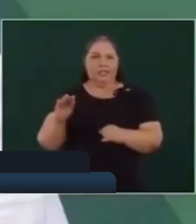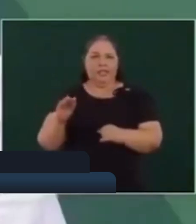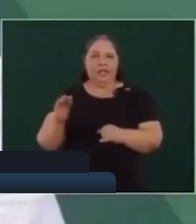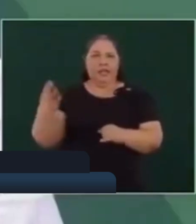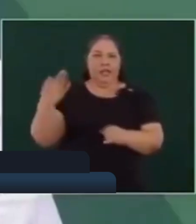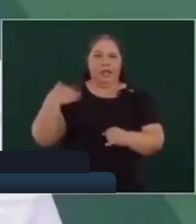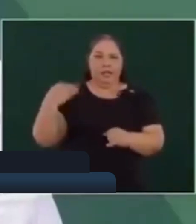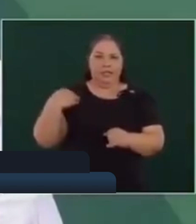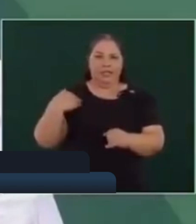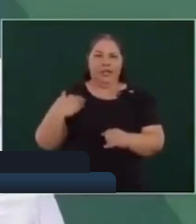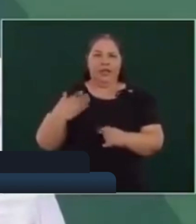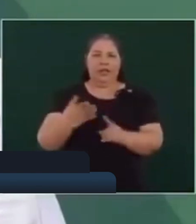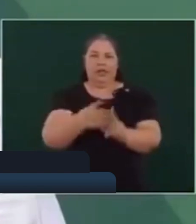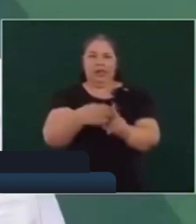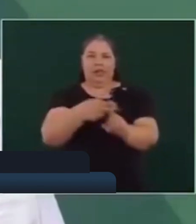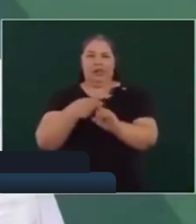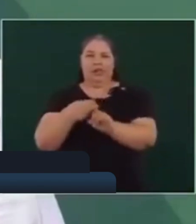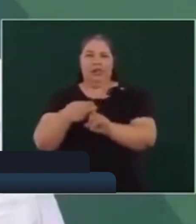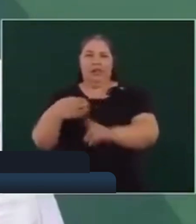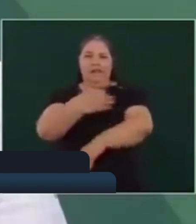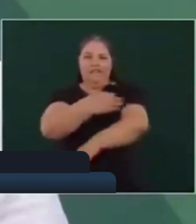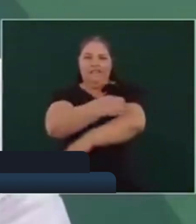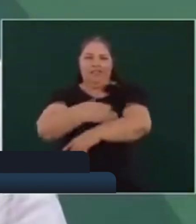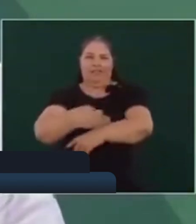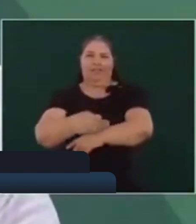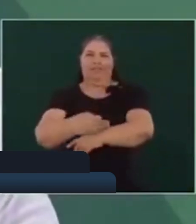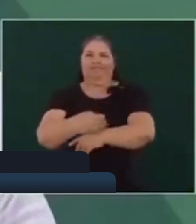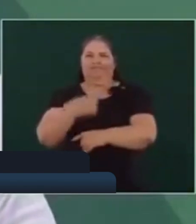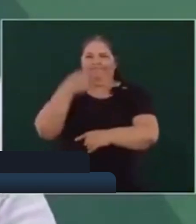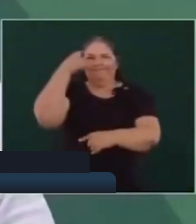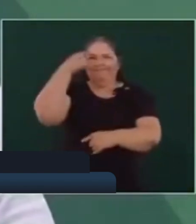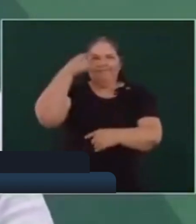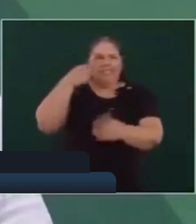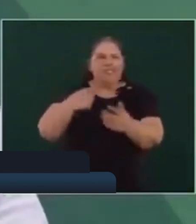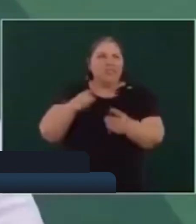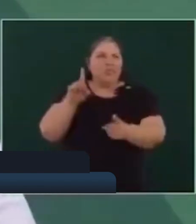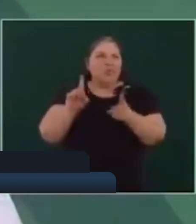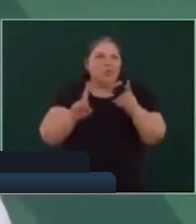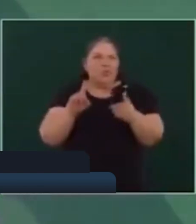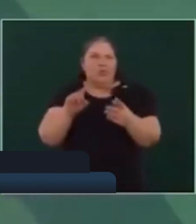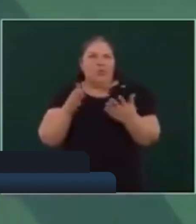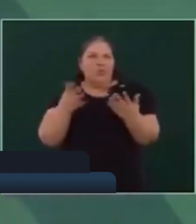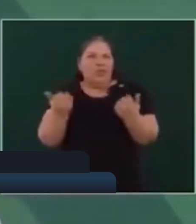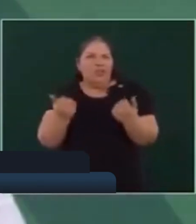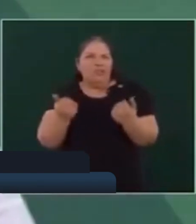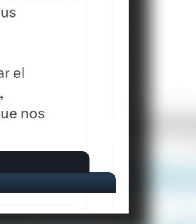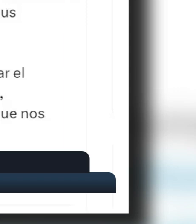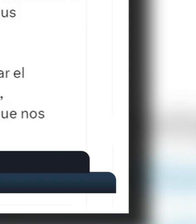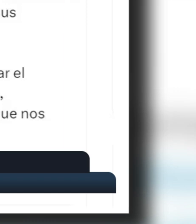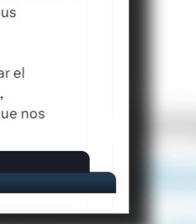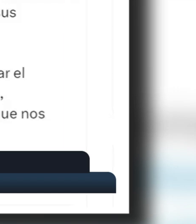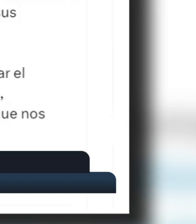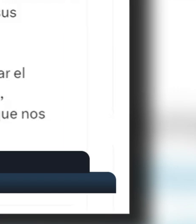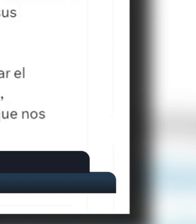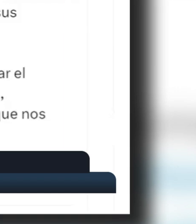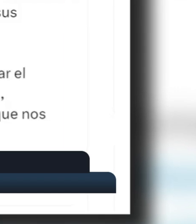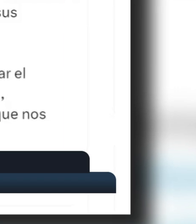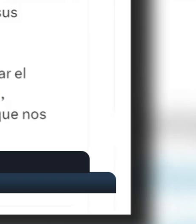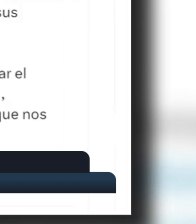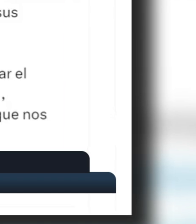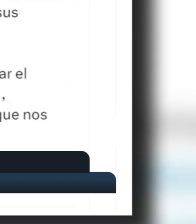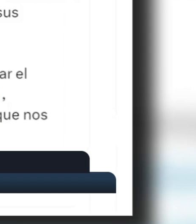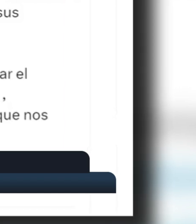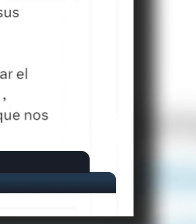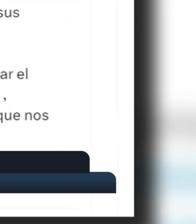Moya aseguró que el operativo concluyó exitosamente y que todas las personas secuestradas han sido localizadas con vida con esto se espera que las